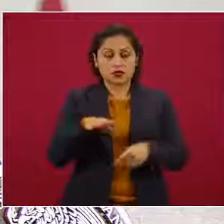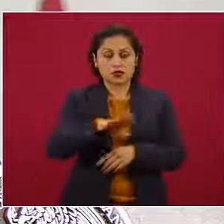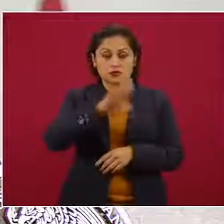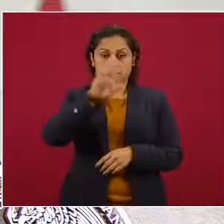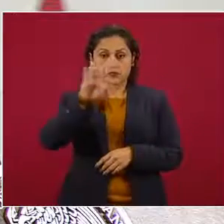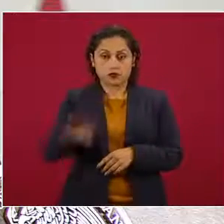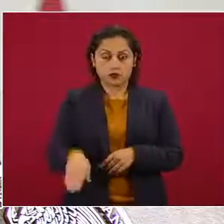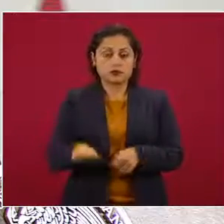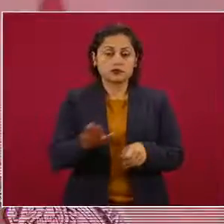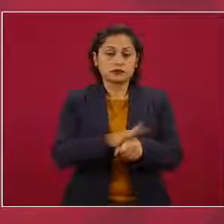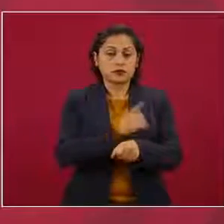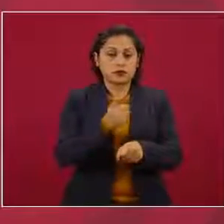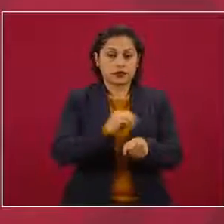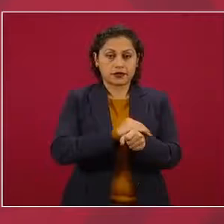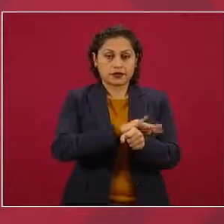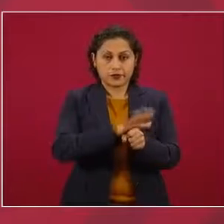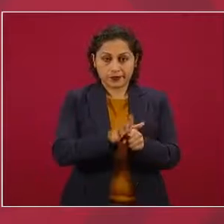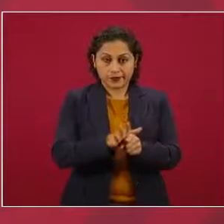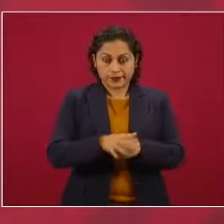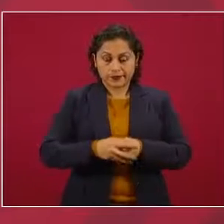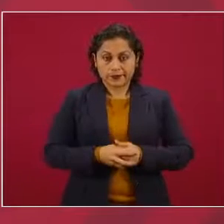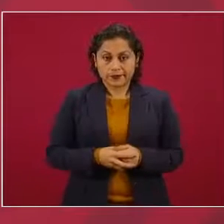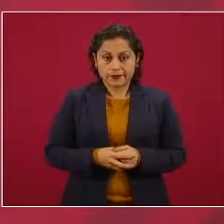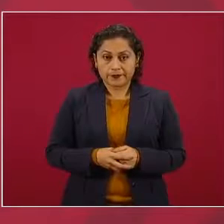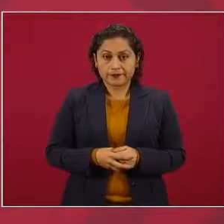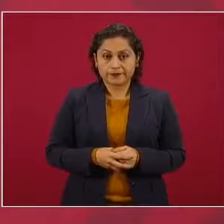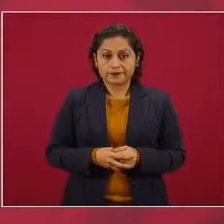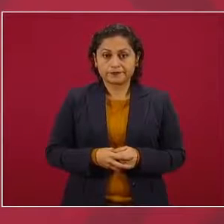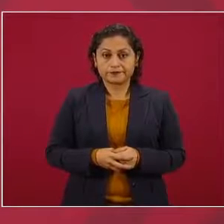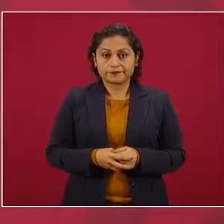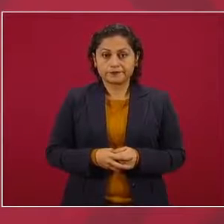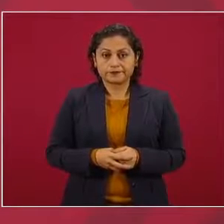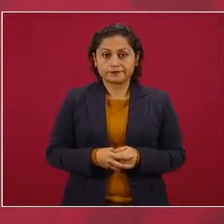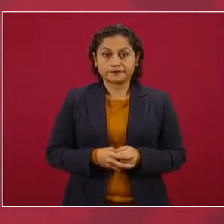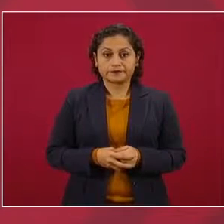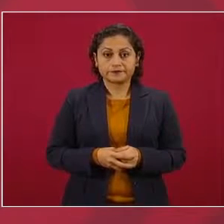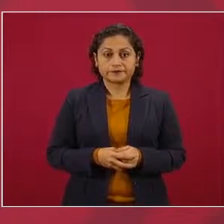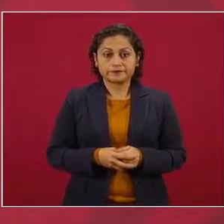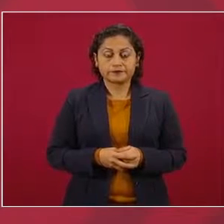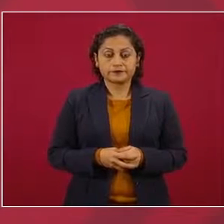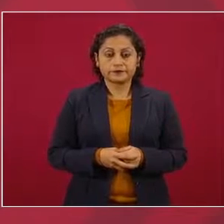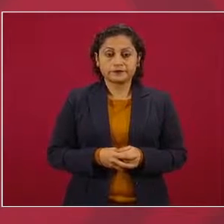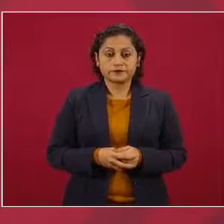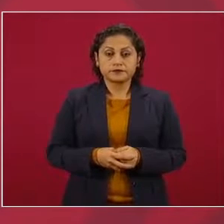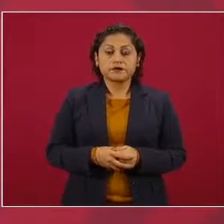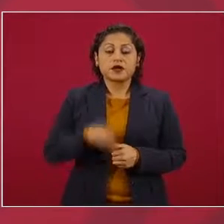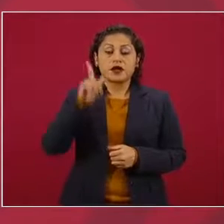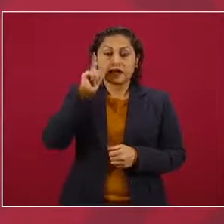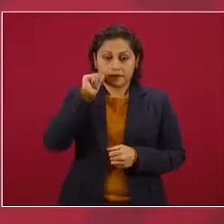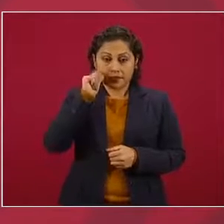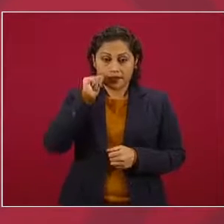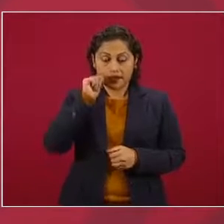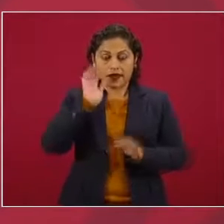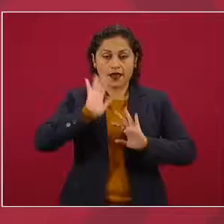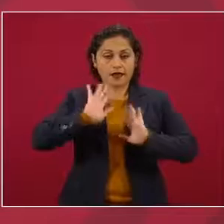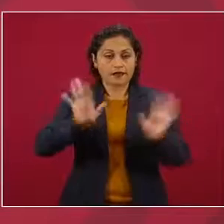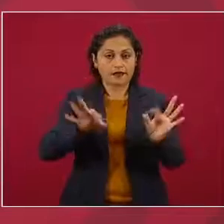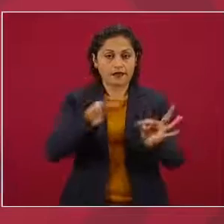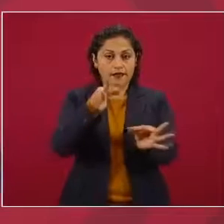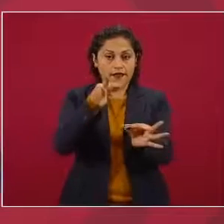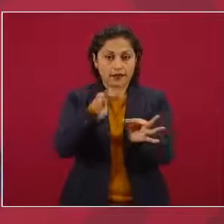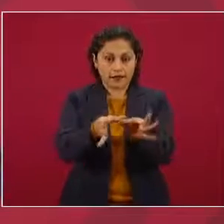COVID. Mañana ya se terminan de montar